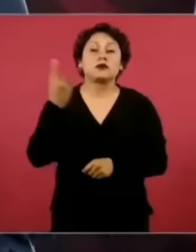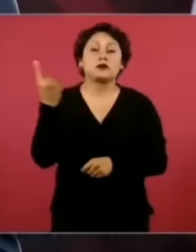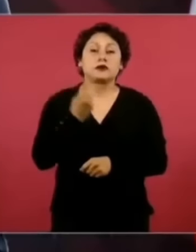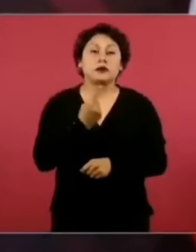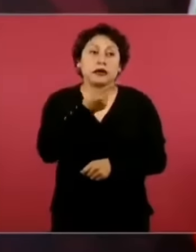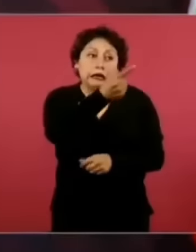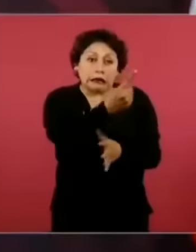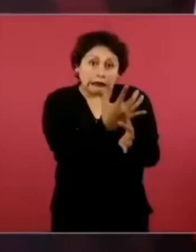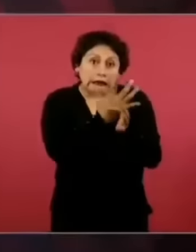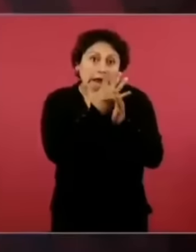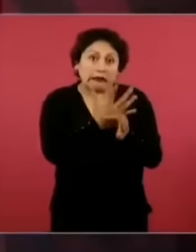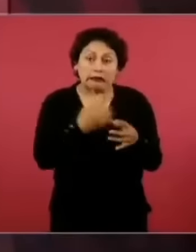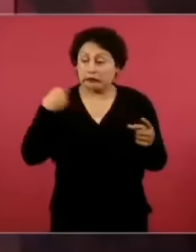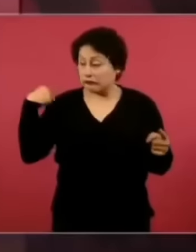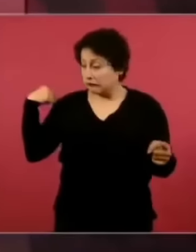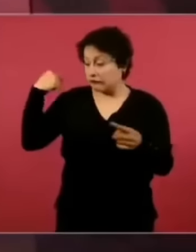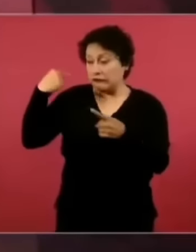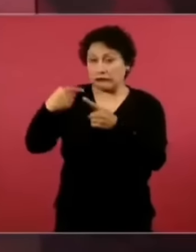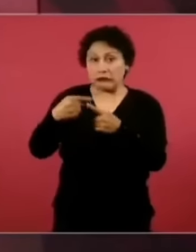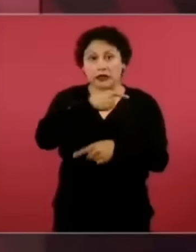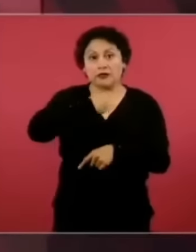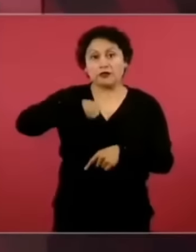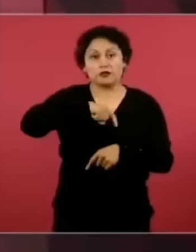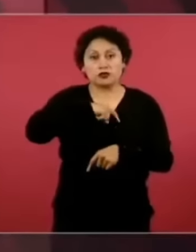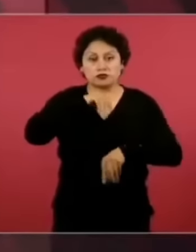logrado hacer nada por el país.